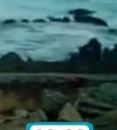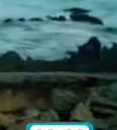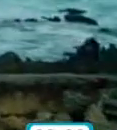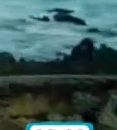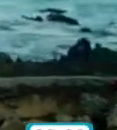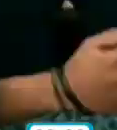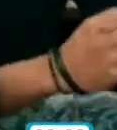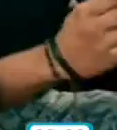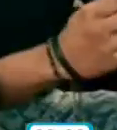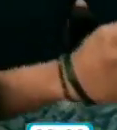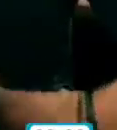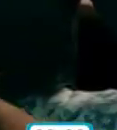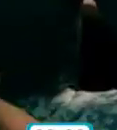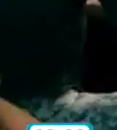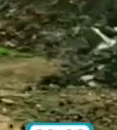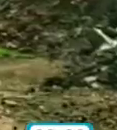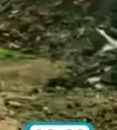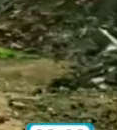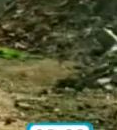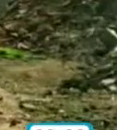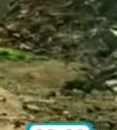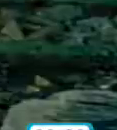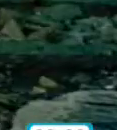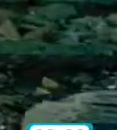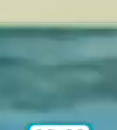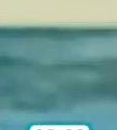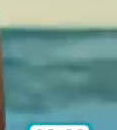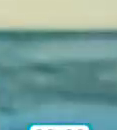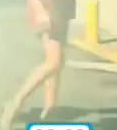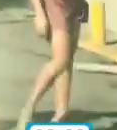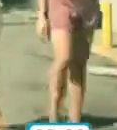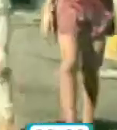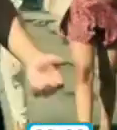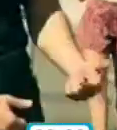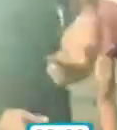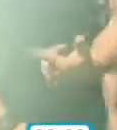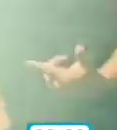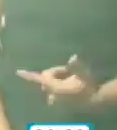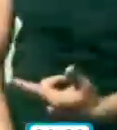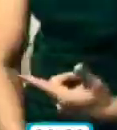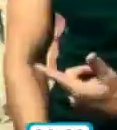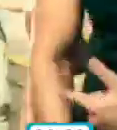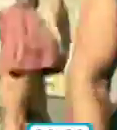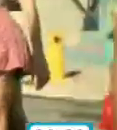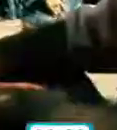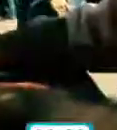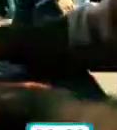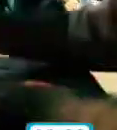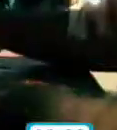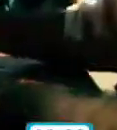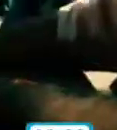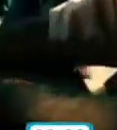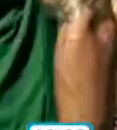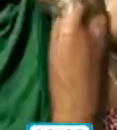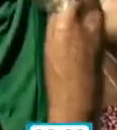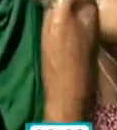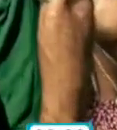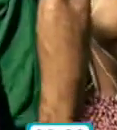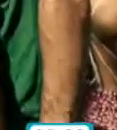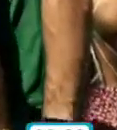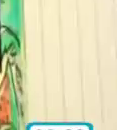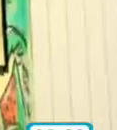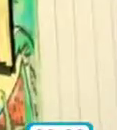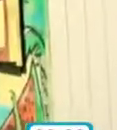acelera el pulso. Oh yeah, ya me está gustando más de lo normal. Todos mis sentidos